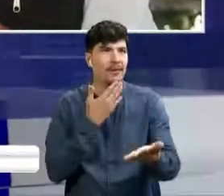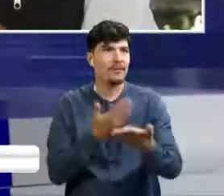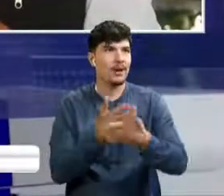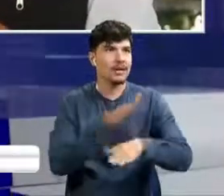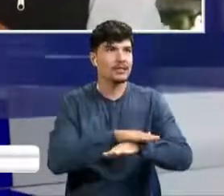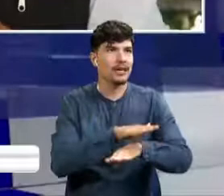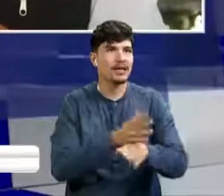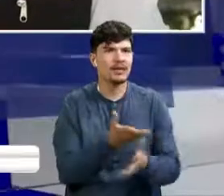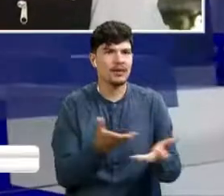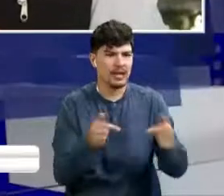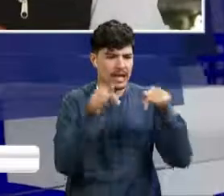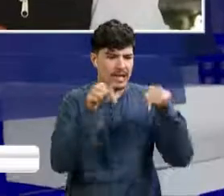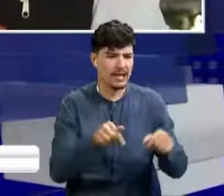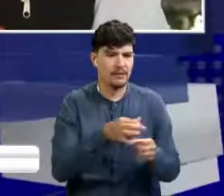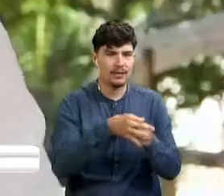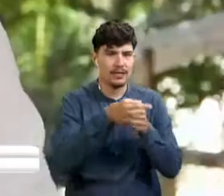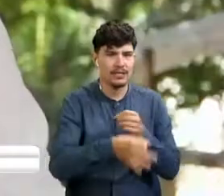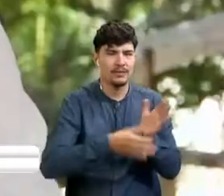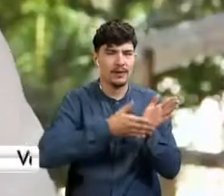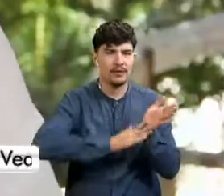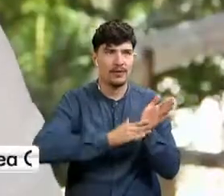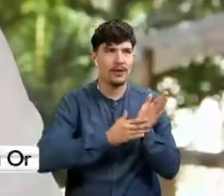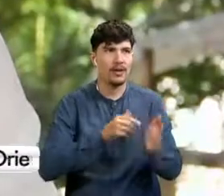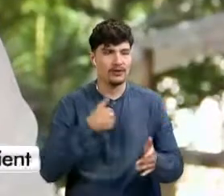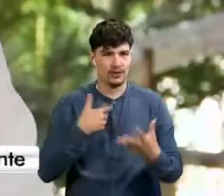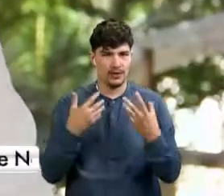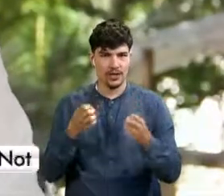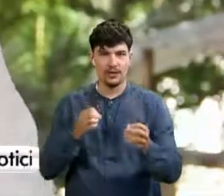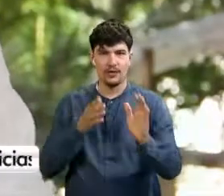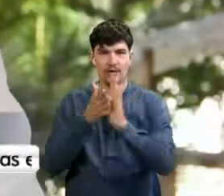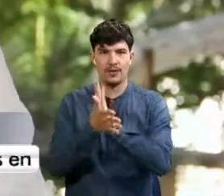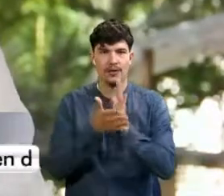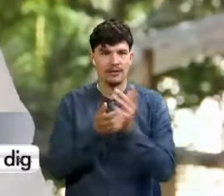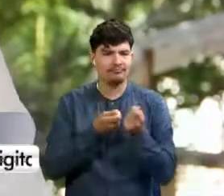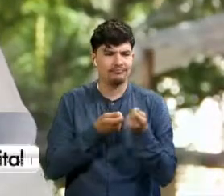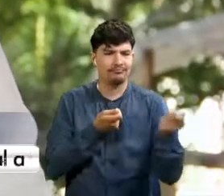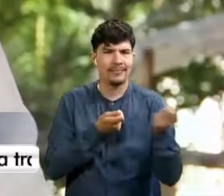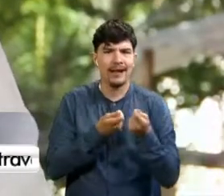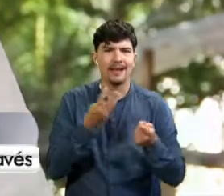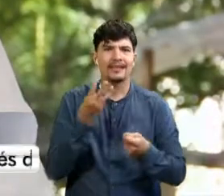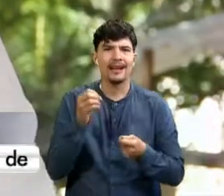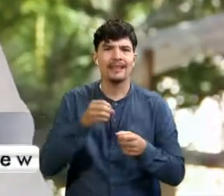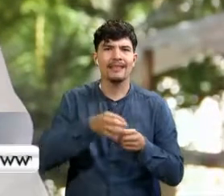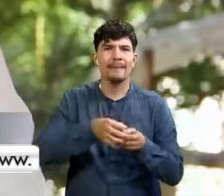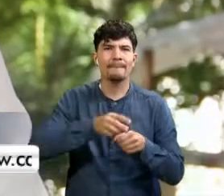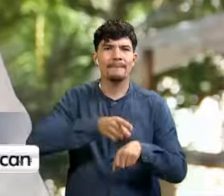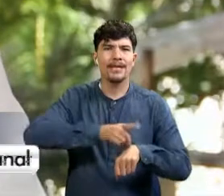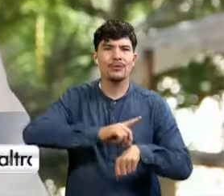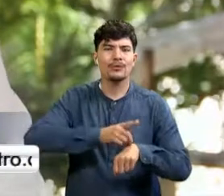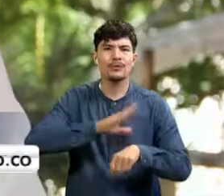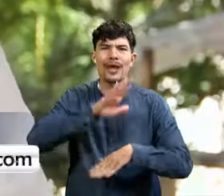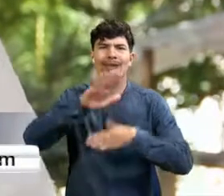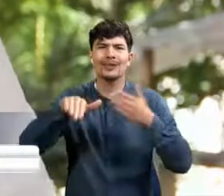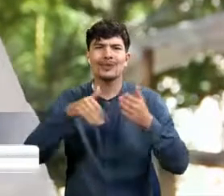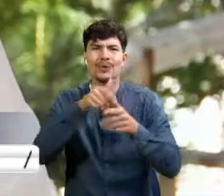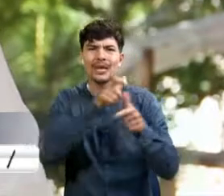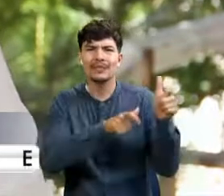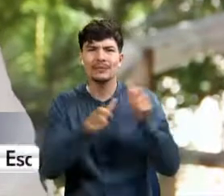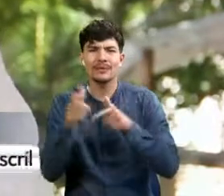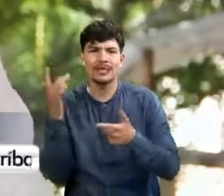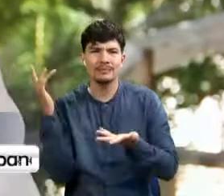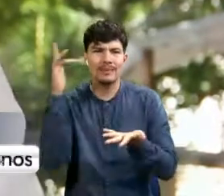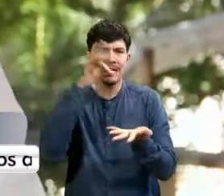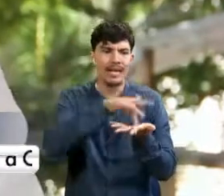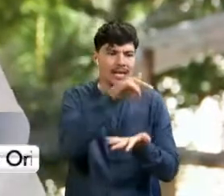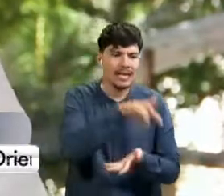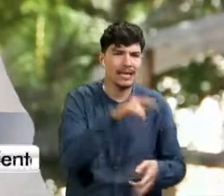Nos encontramos desde el municipio de Florida Blanca y es que quiero contarles que a tan solo 30 minutos del casco urbano, todas las personas que visiten este municipio